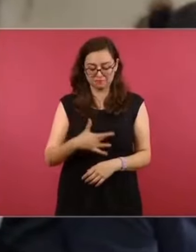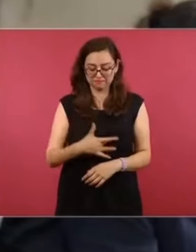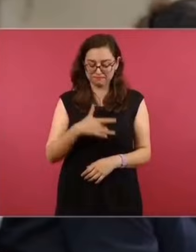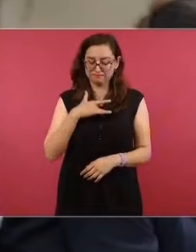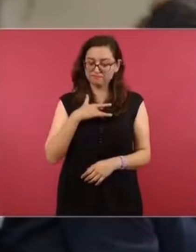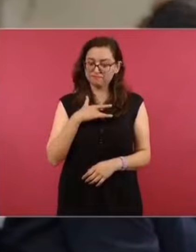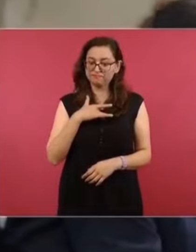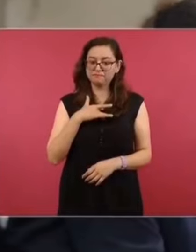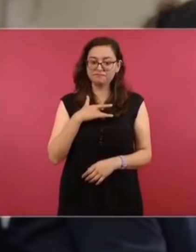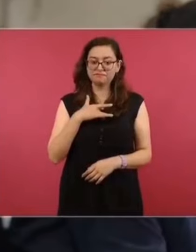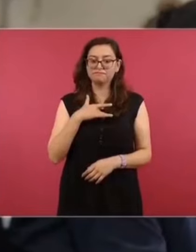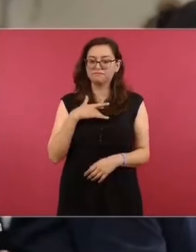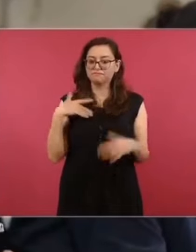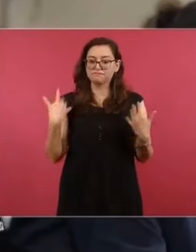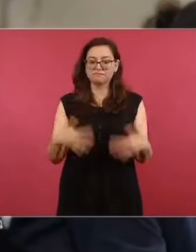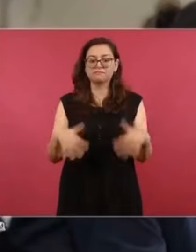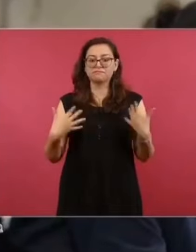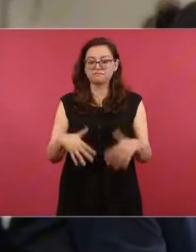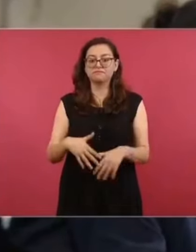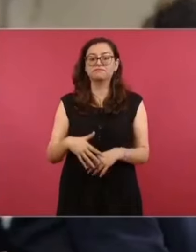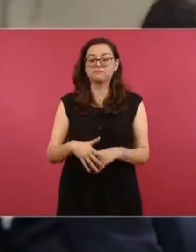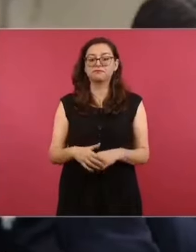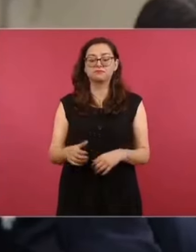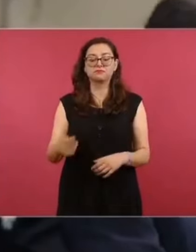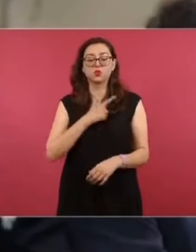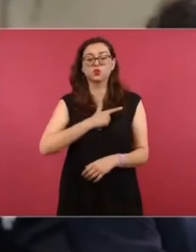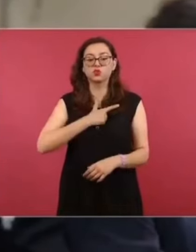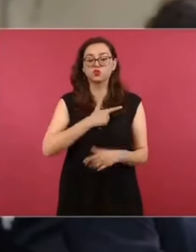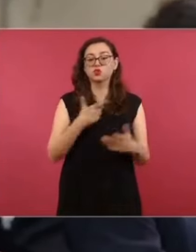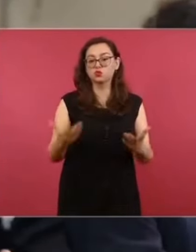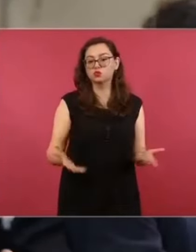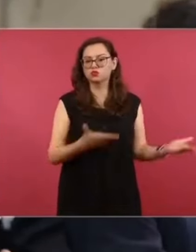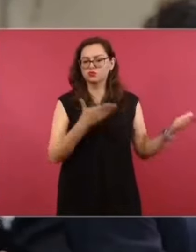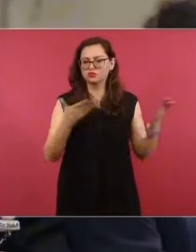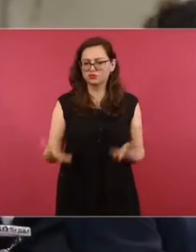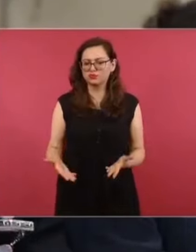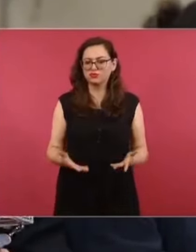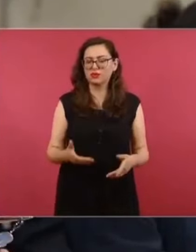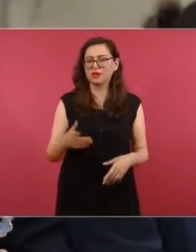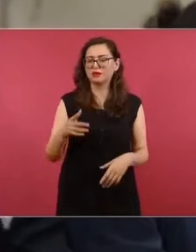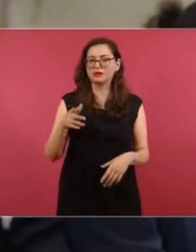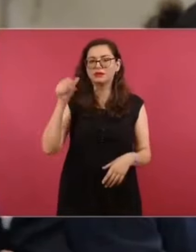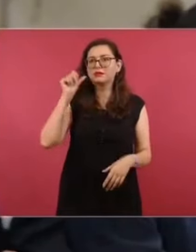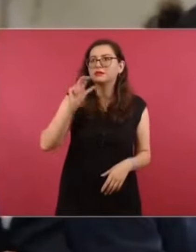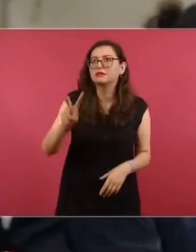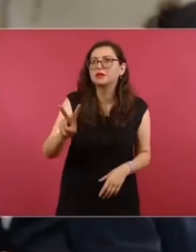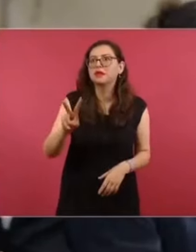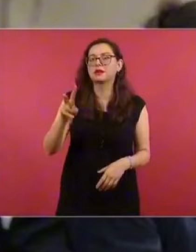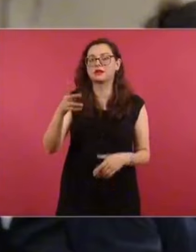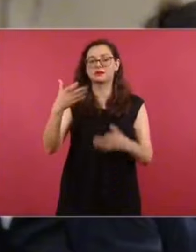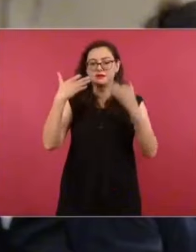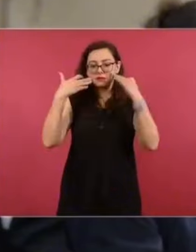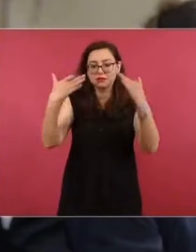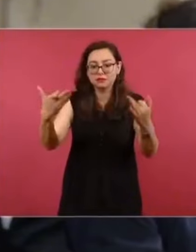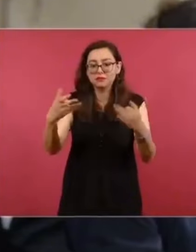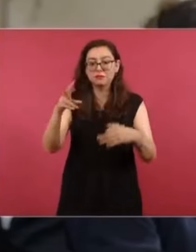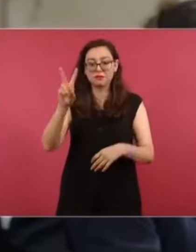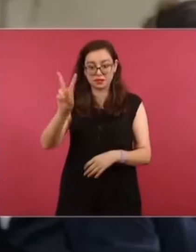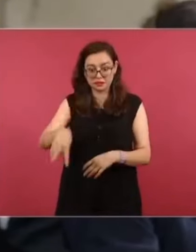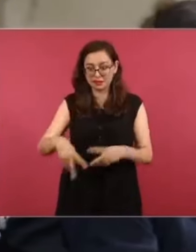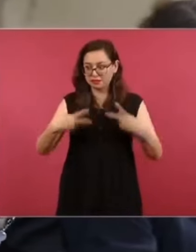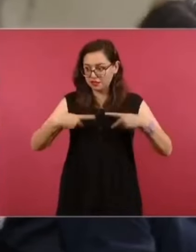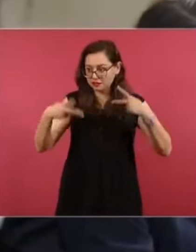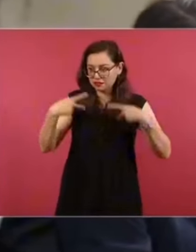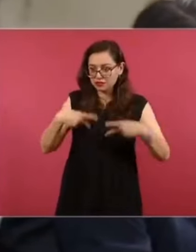me motivó para estar aquí en las mañaneras Cómo es que iba usted a dar esos apoyos a a los más